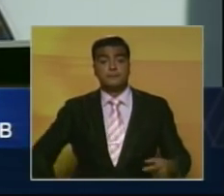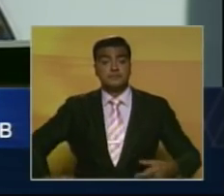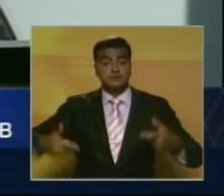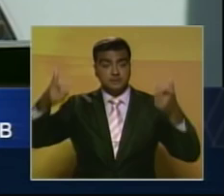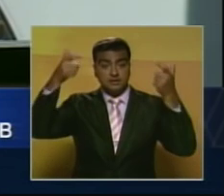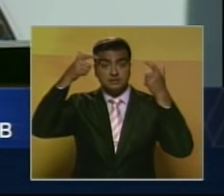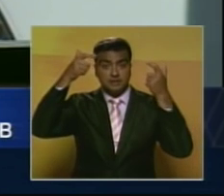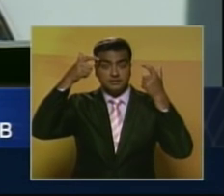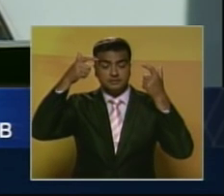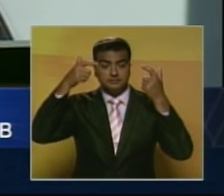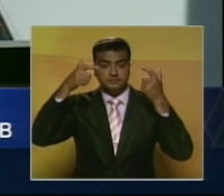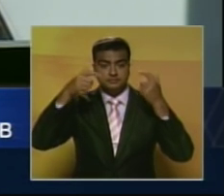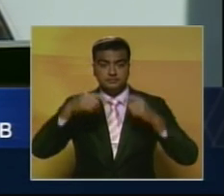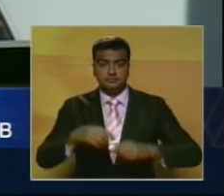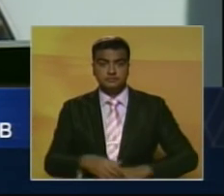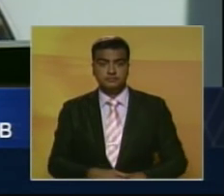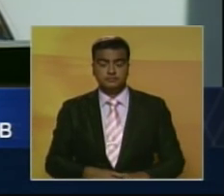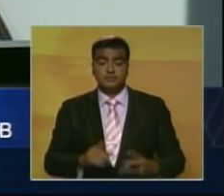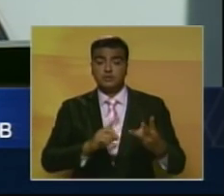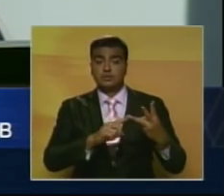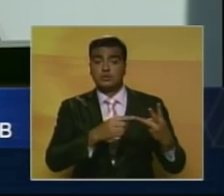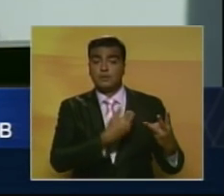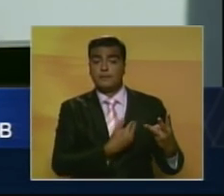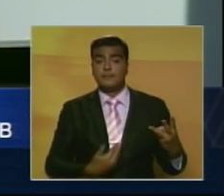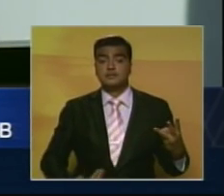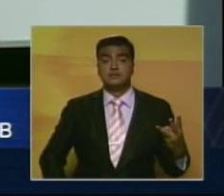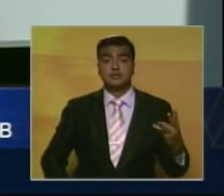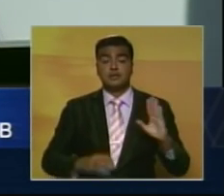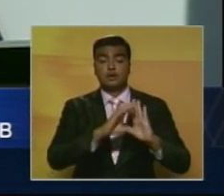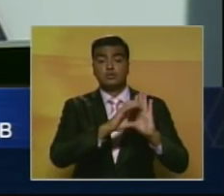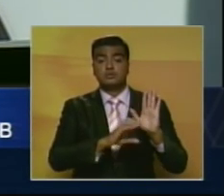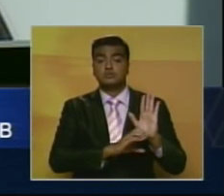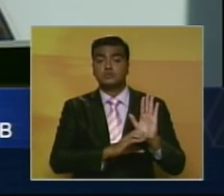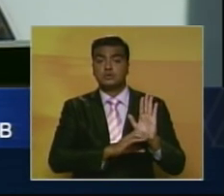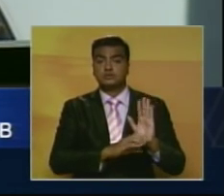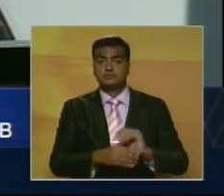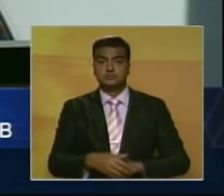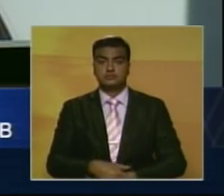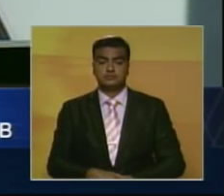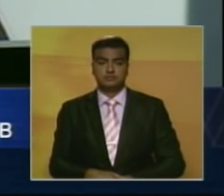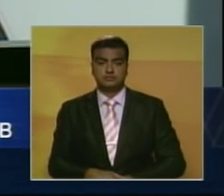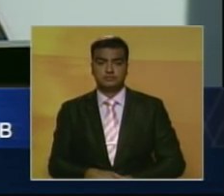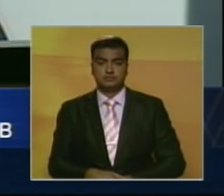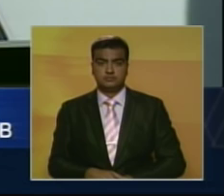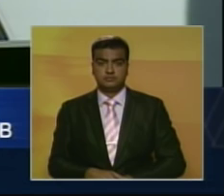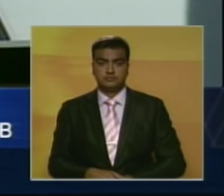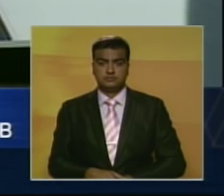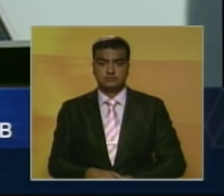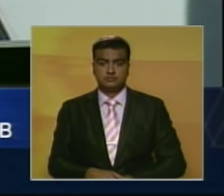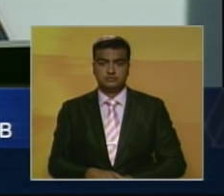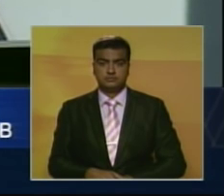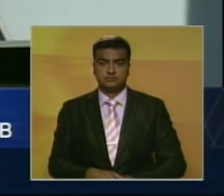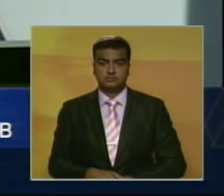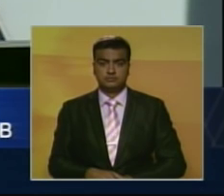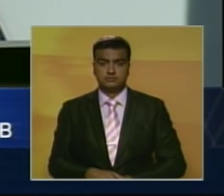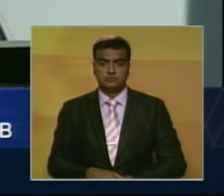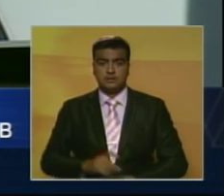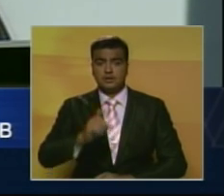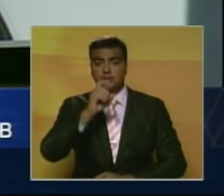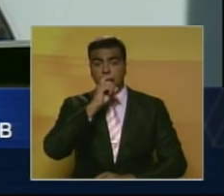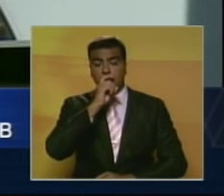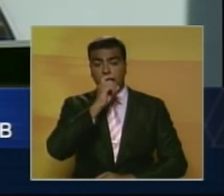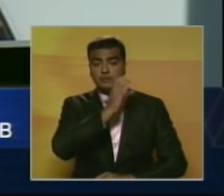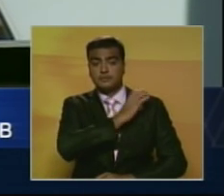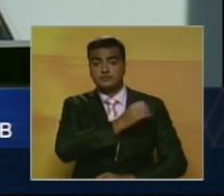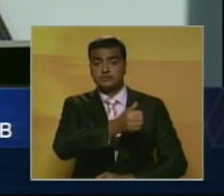supremo y de nuestro presidente constitucional de la República Bolivariana de Venezuela, comandante en